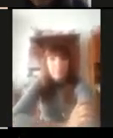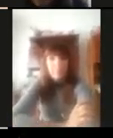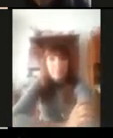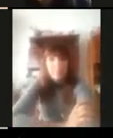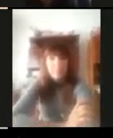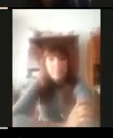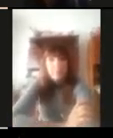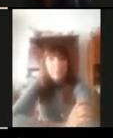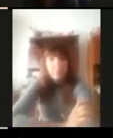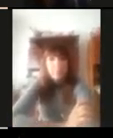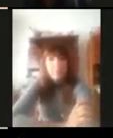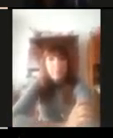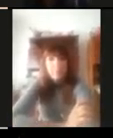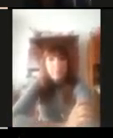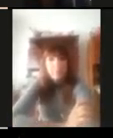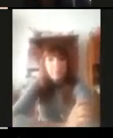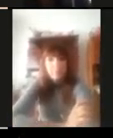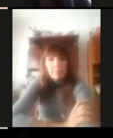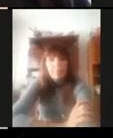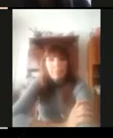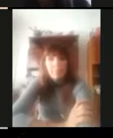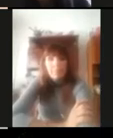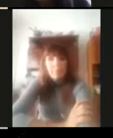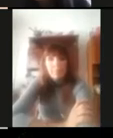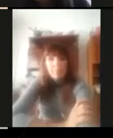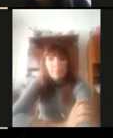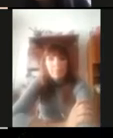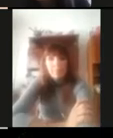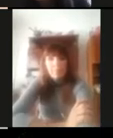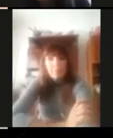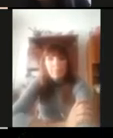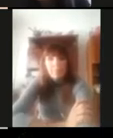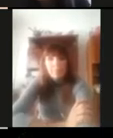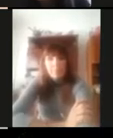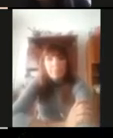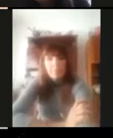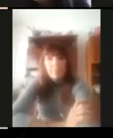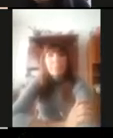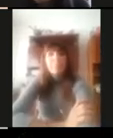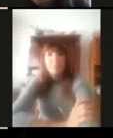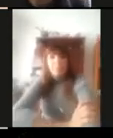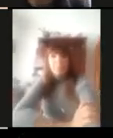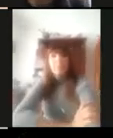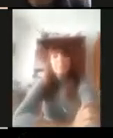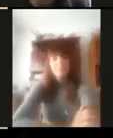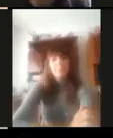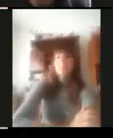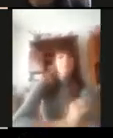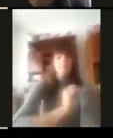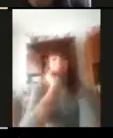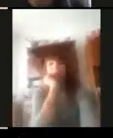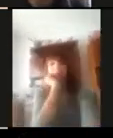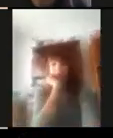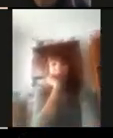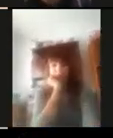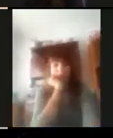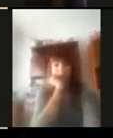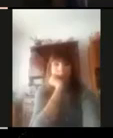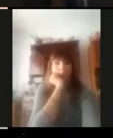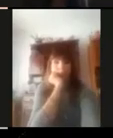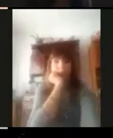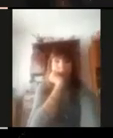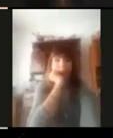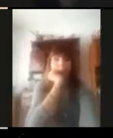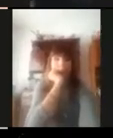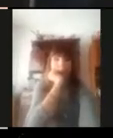instituto nacional dirigido por pedro ricardone pero a poco se cambia de escuela o